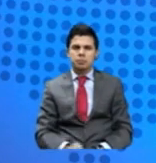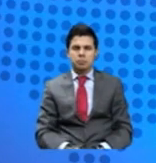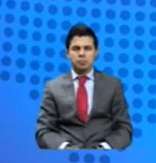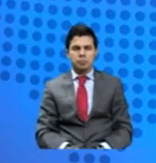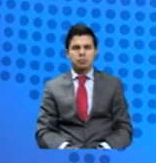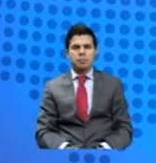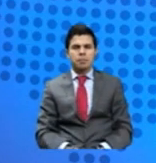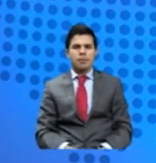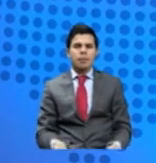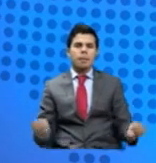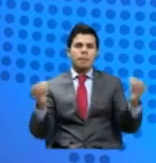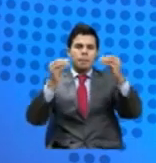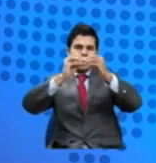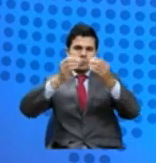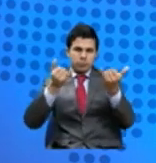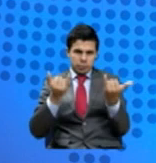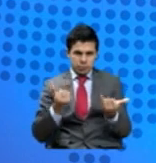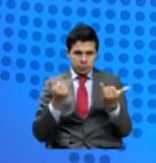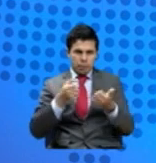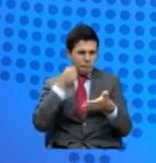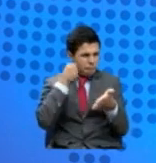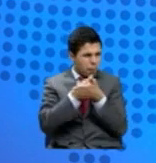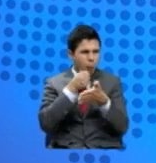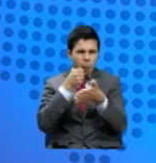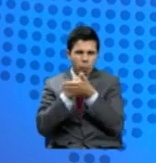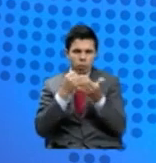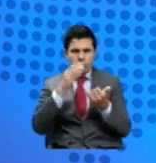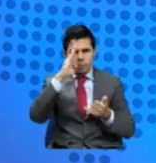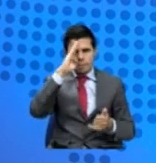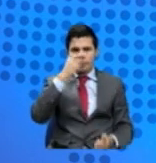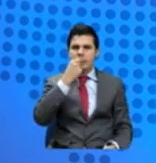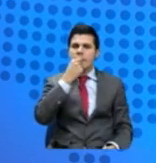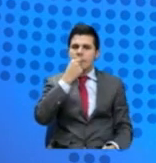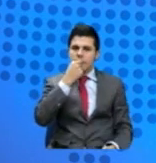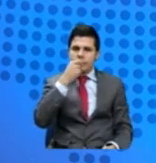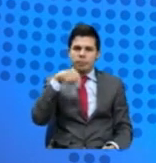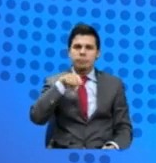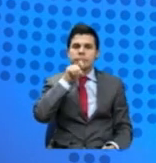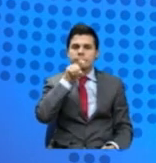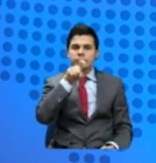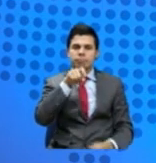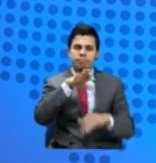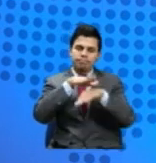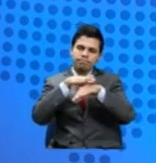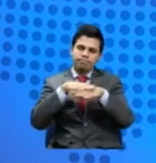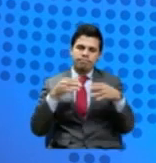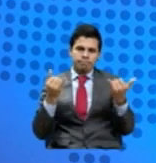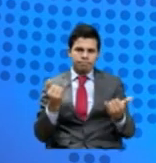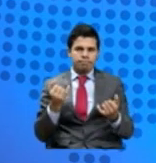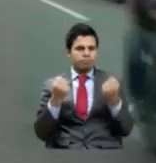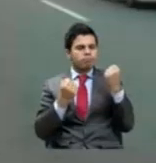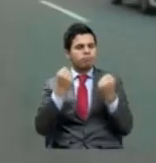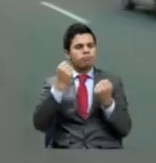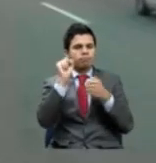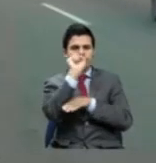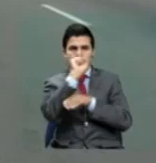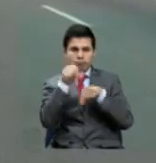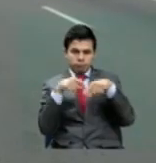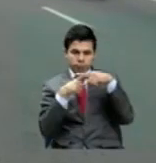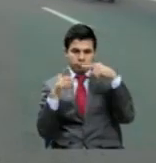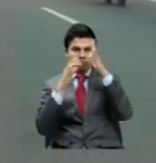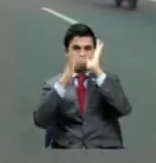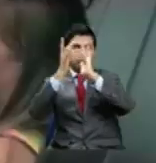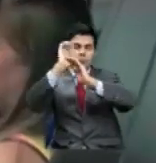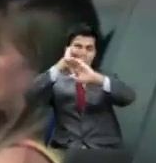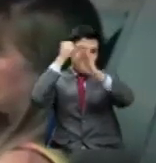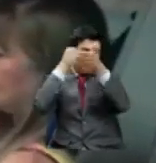frente al tema de la accidentalidad, las autoridades de tránsito y transporte de la Policía Metropolitana aseguraron que durante el plan retorno de esa Semana Santa disminuyeron